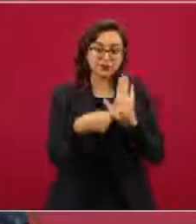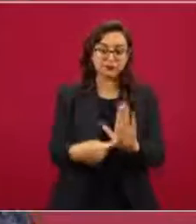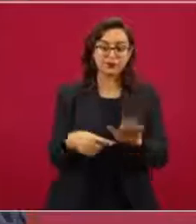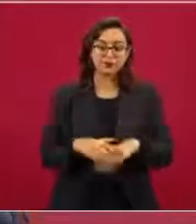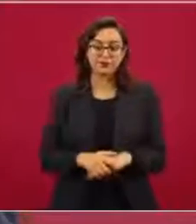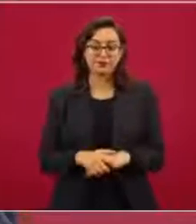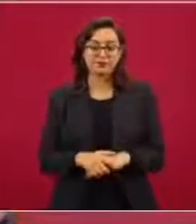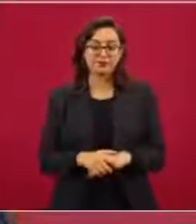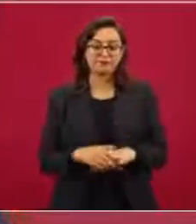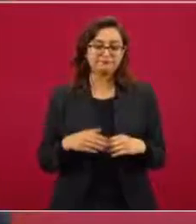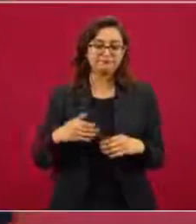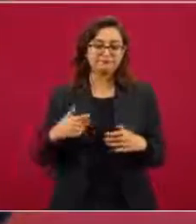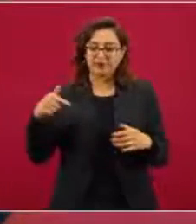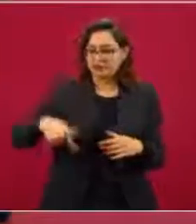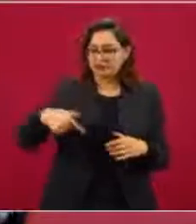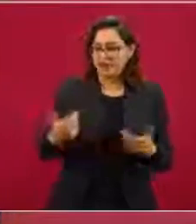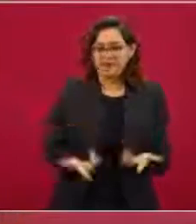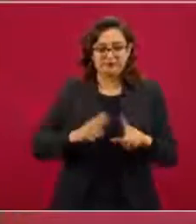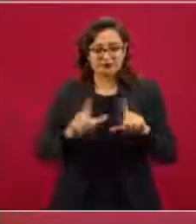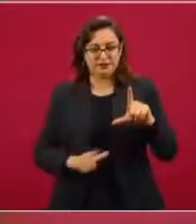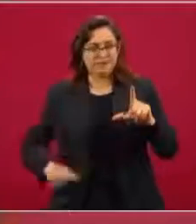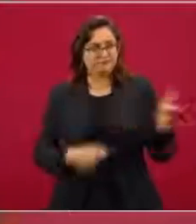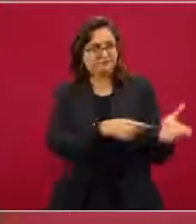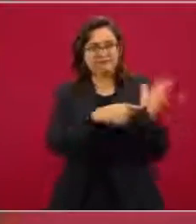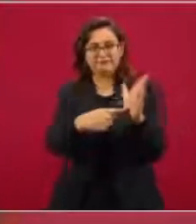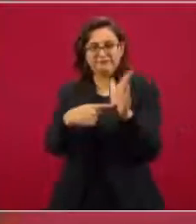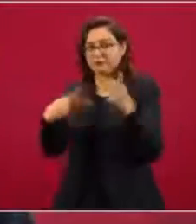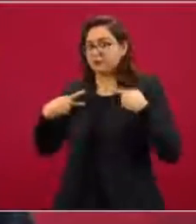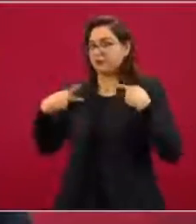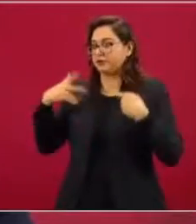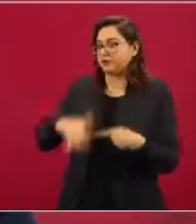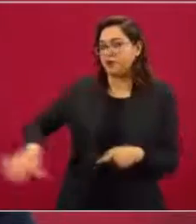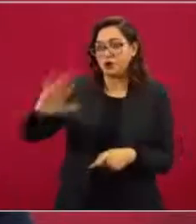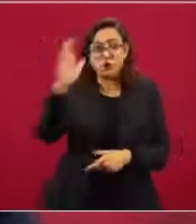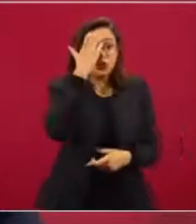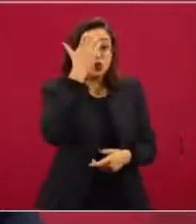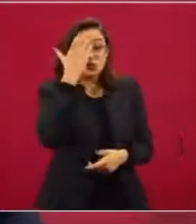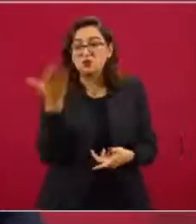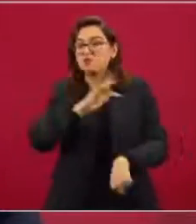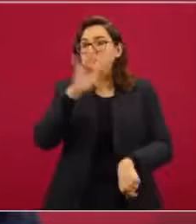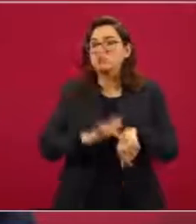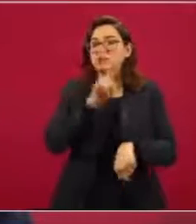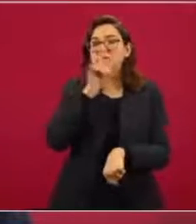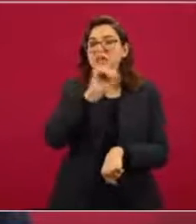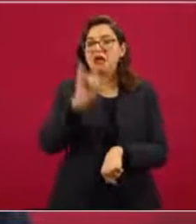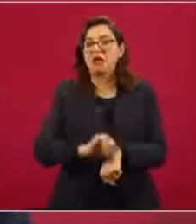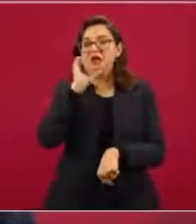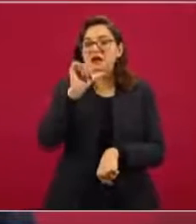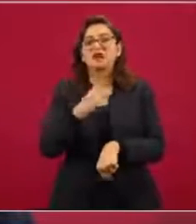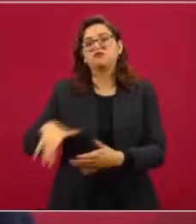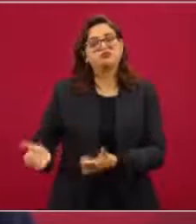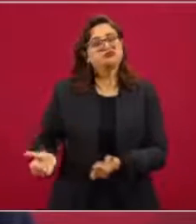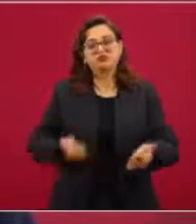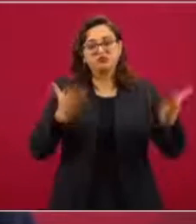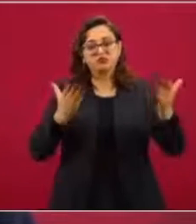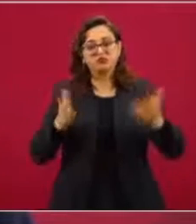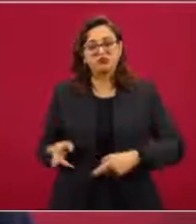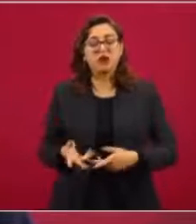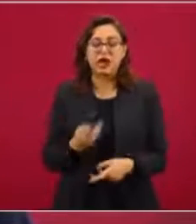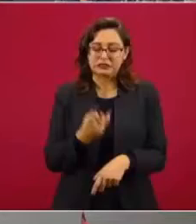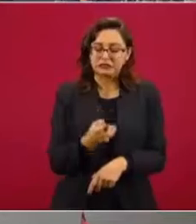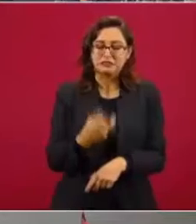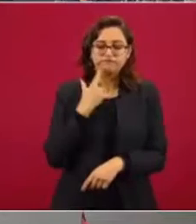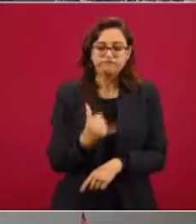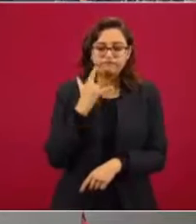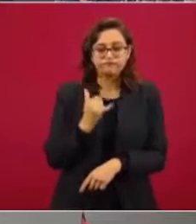en México, para exponer en nuestro país, que nuestro pueblo conozca piezas que se llevaron y que son desconocidas. Entonces estamos haciendo ese